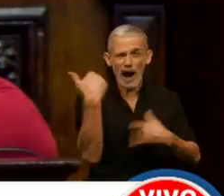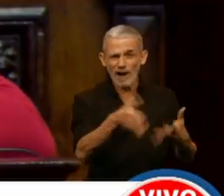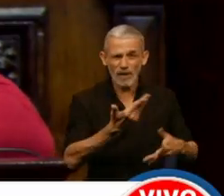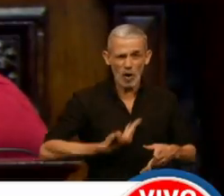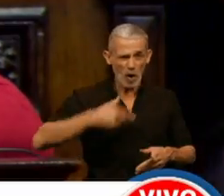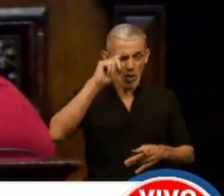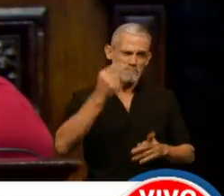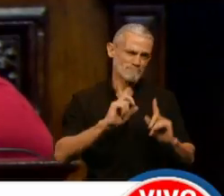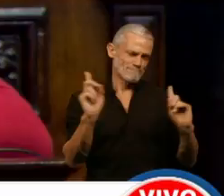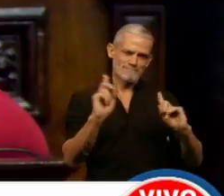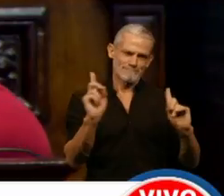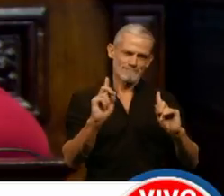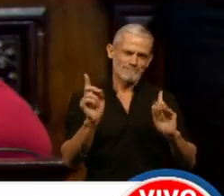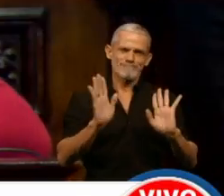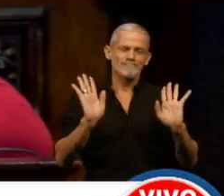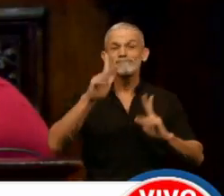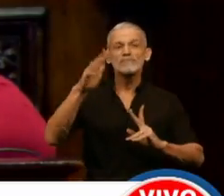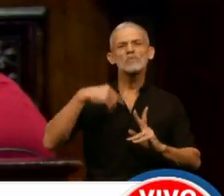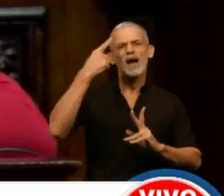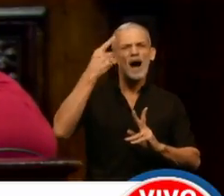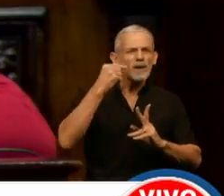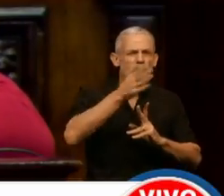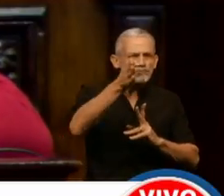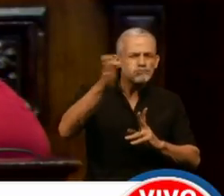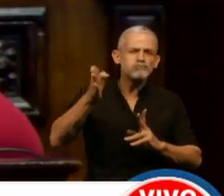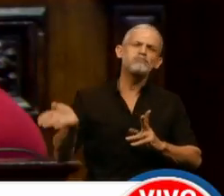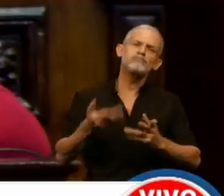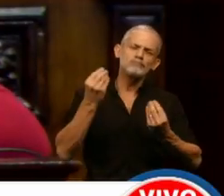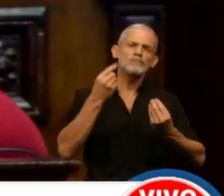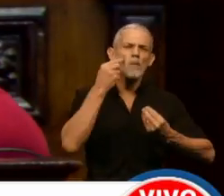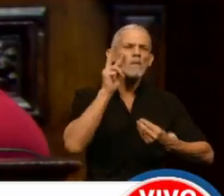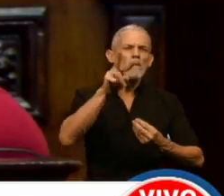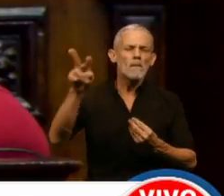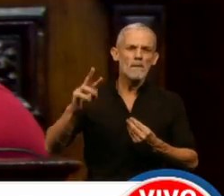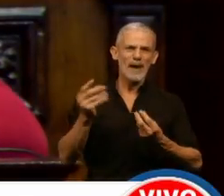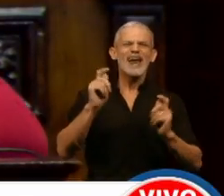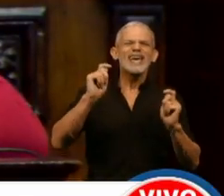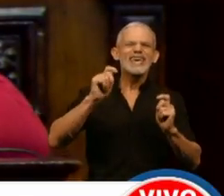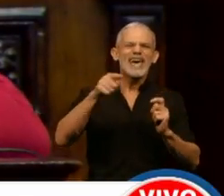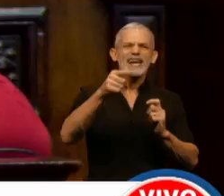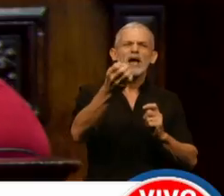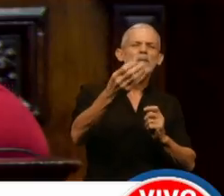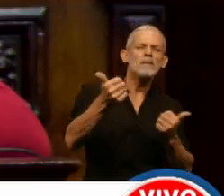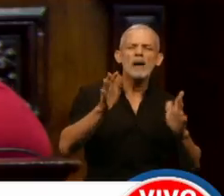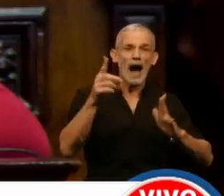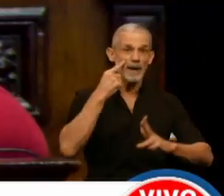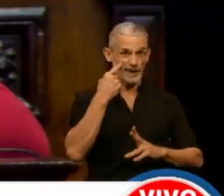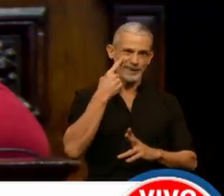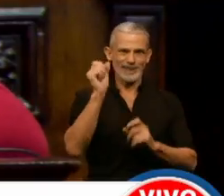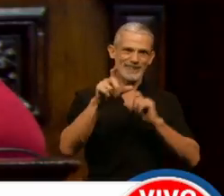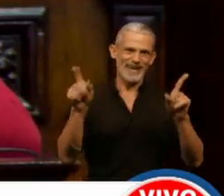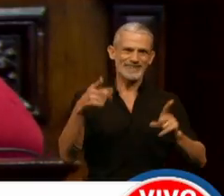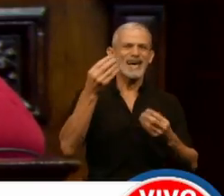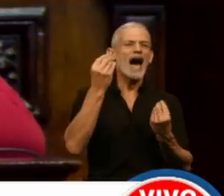por ahí vuelvo al punto de hacer un recorrido por la realidad y saber quiénes también son los intendentes e